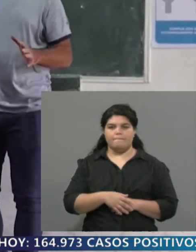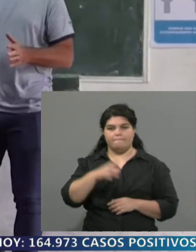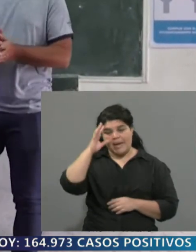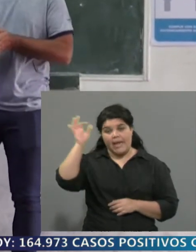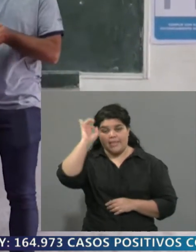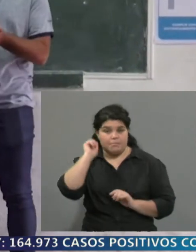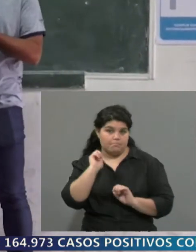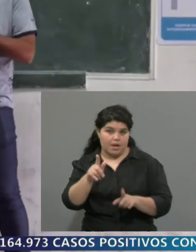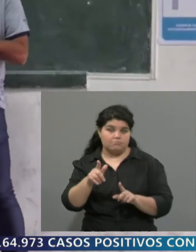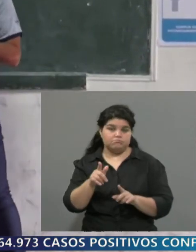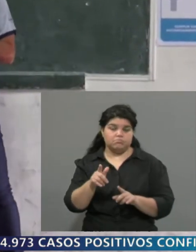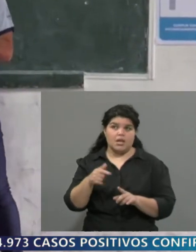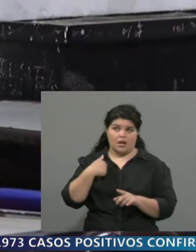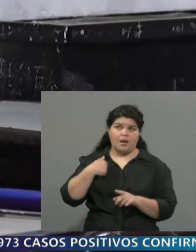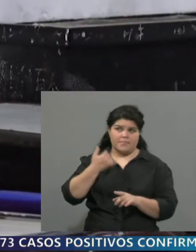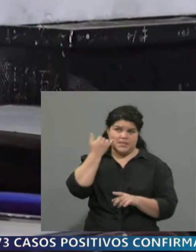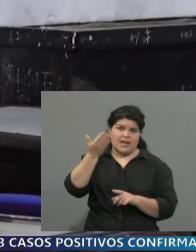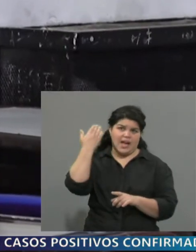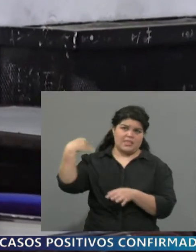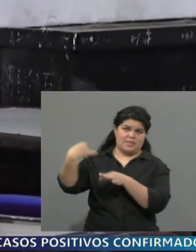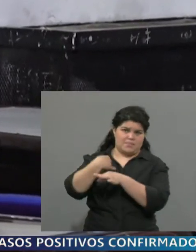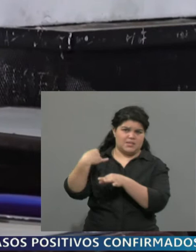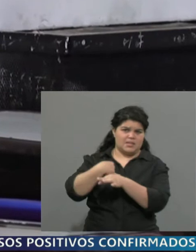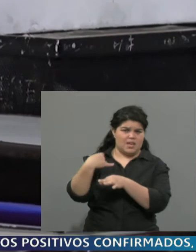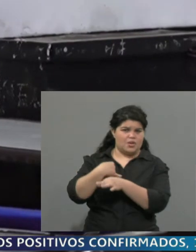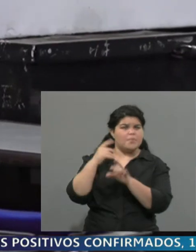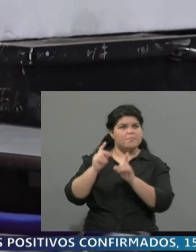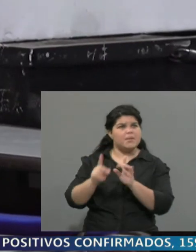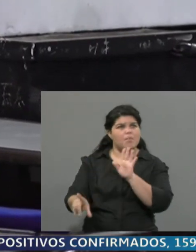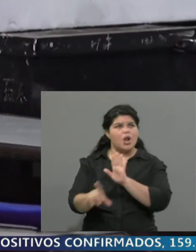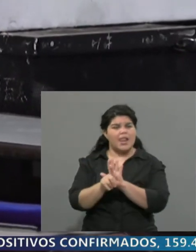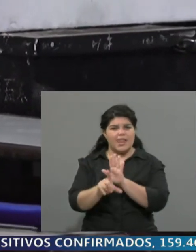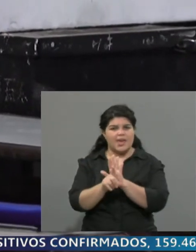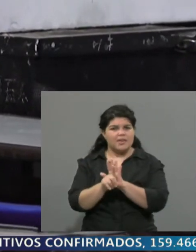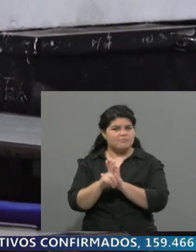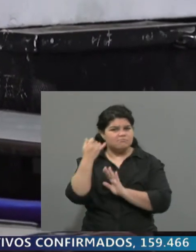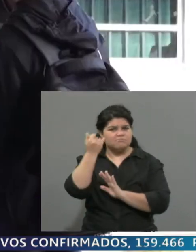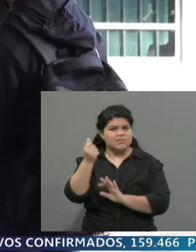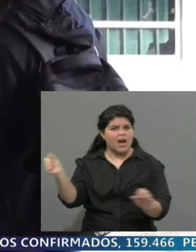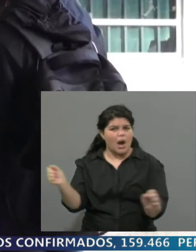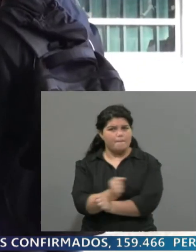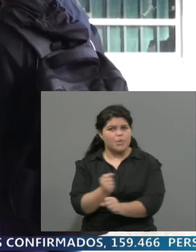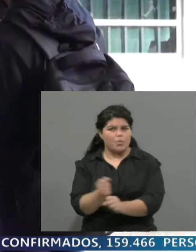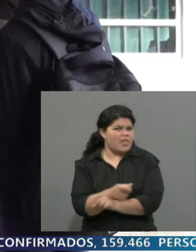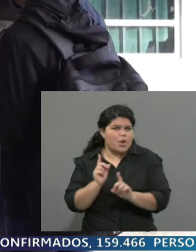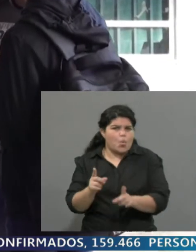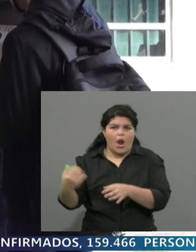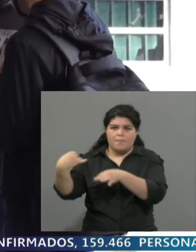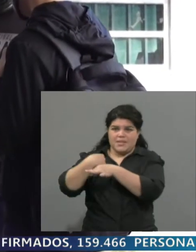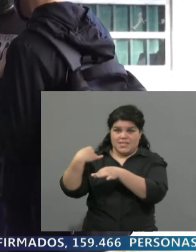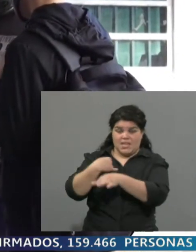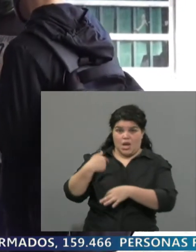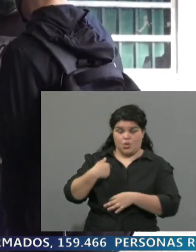que yo recibí, a pesar de que la ley de ESI llevaba poquitos añitos ahí sancionada, es el